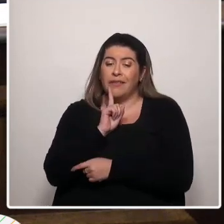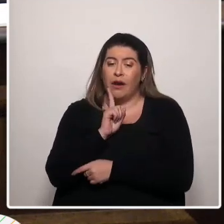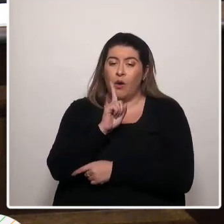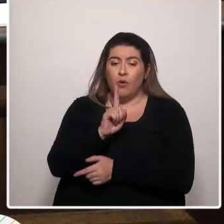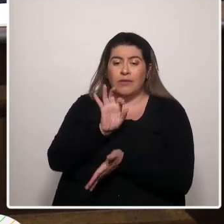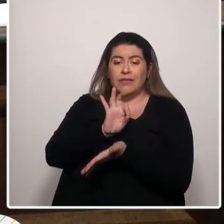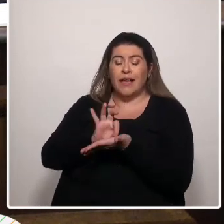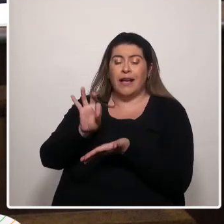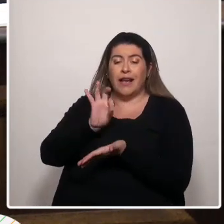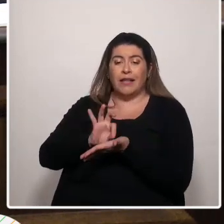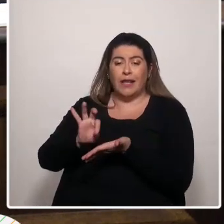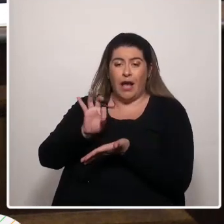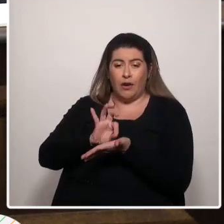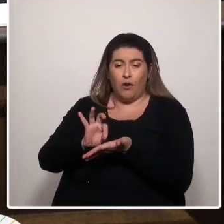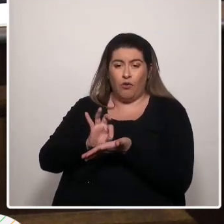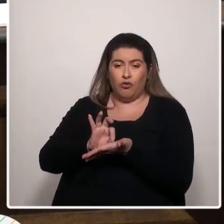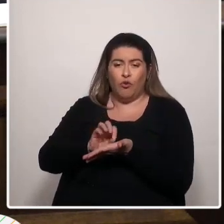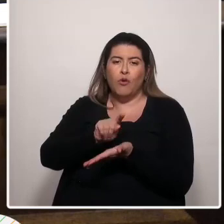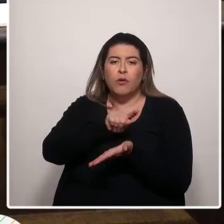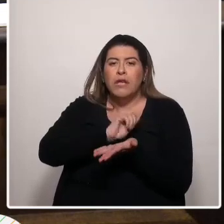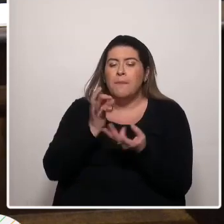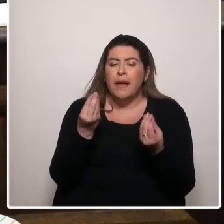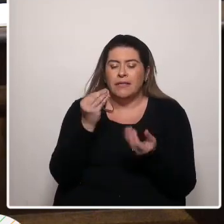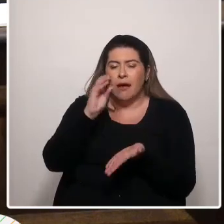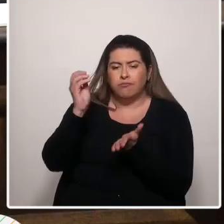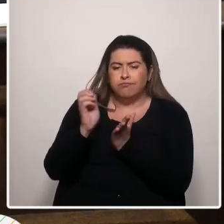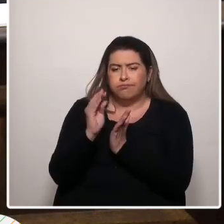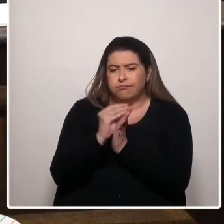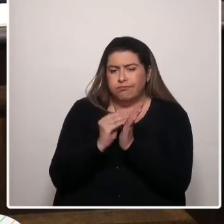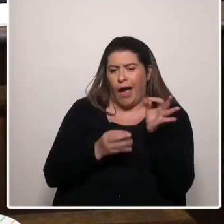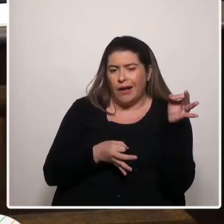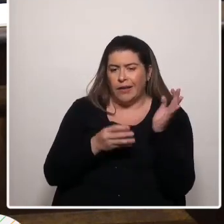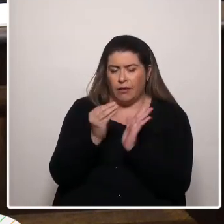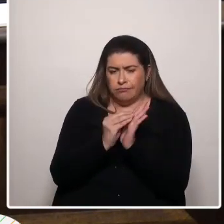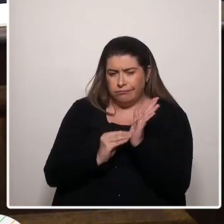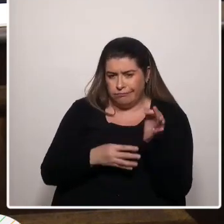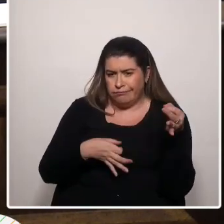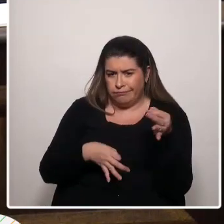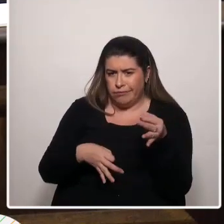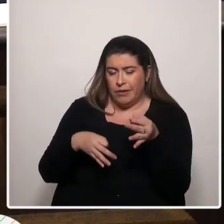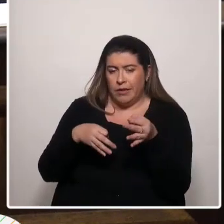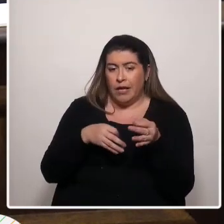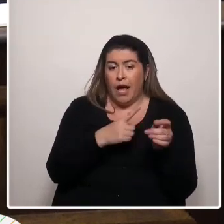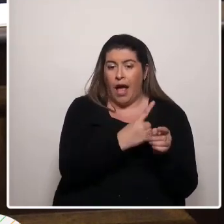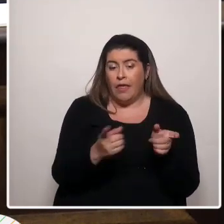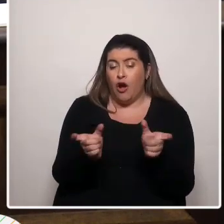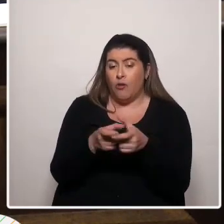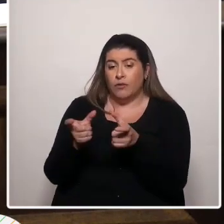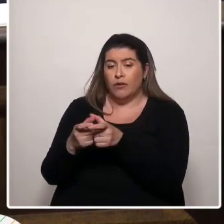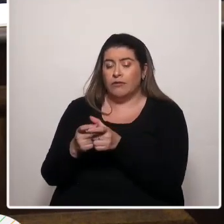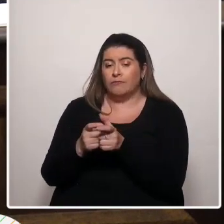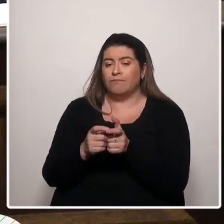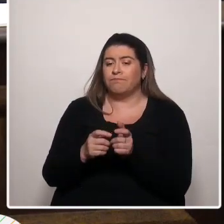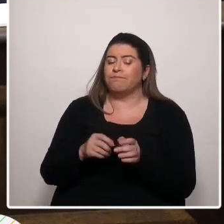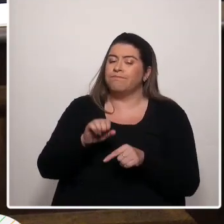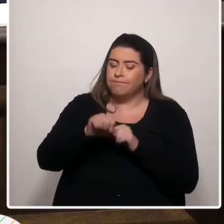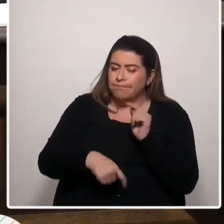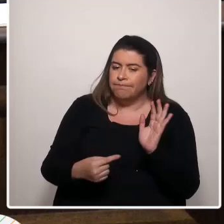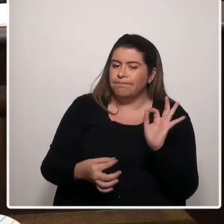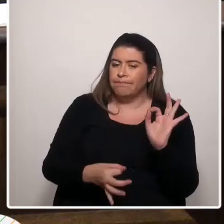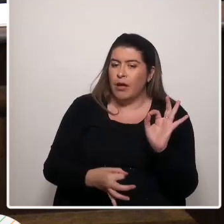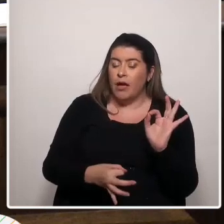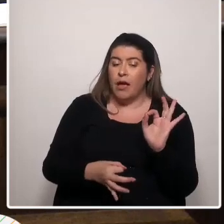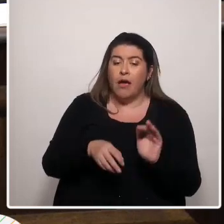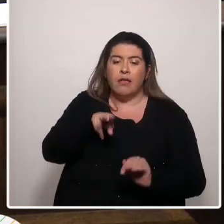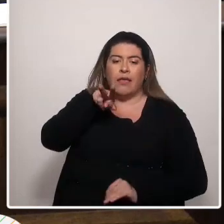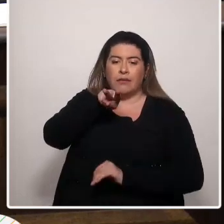secretaria o secretario de actas. No lo voy a leer entero, pero dice cada comisión y deberá certificar tales actos como ministro de